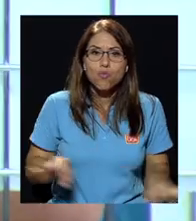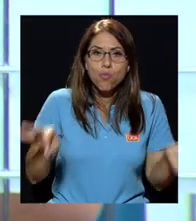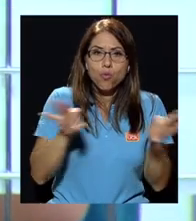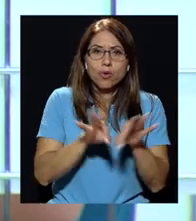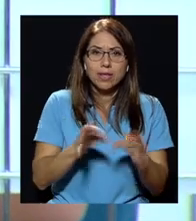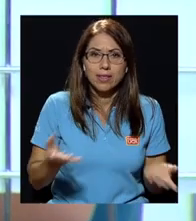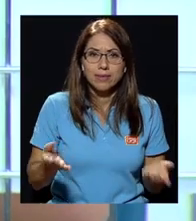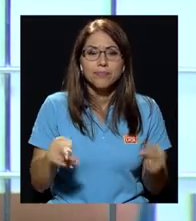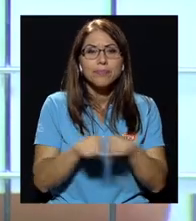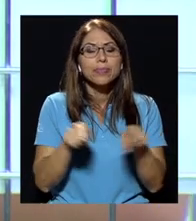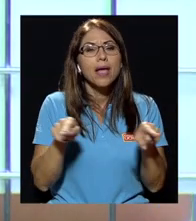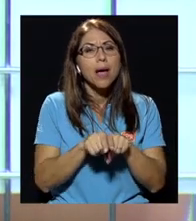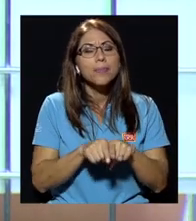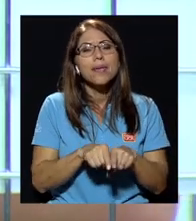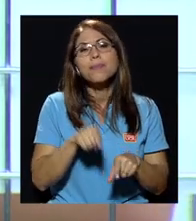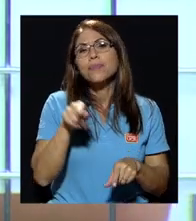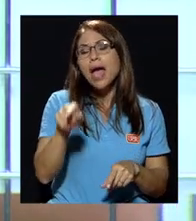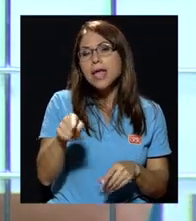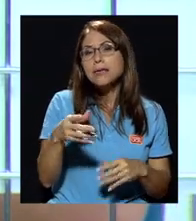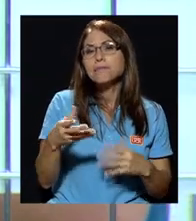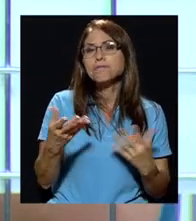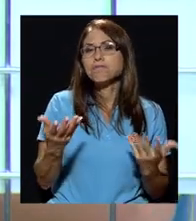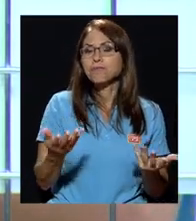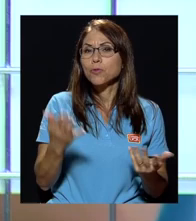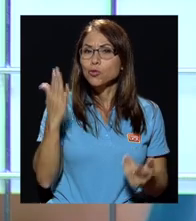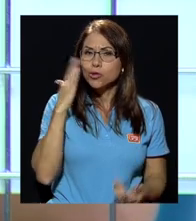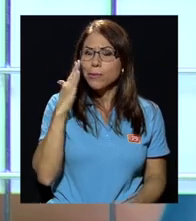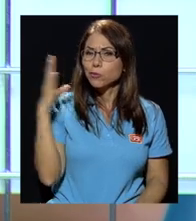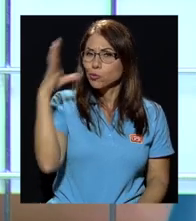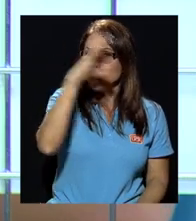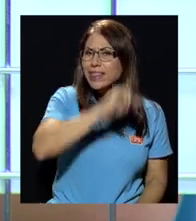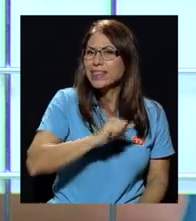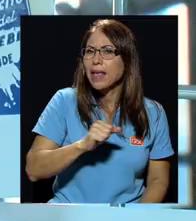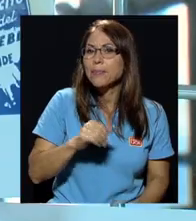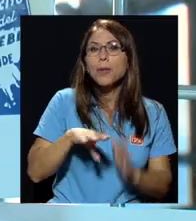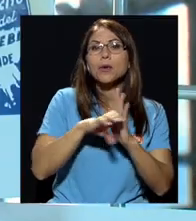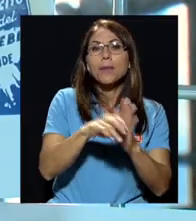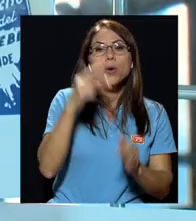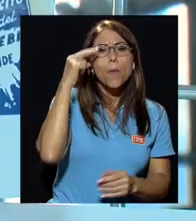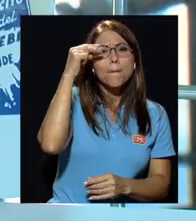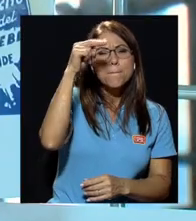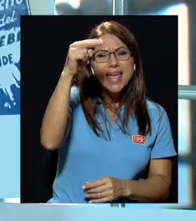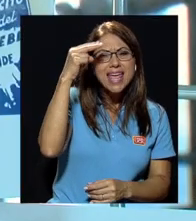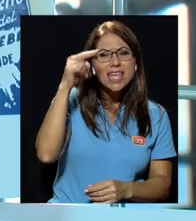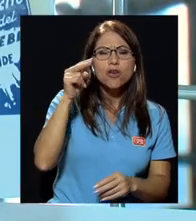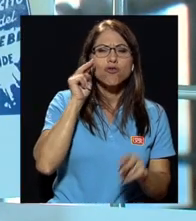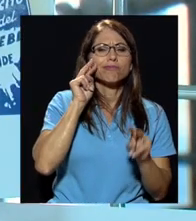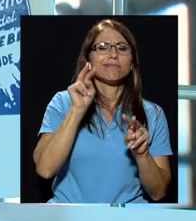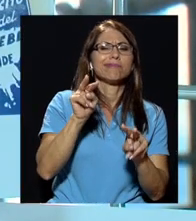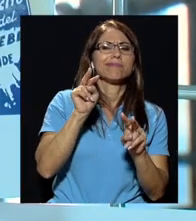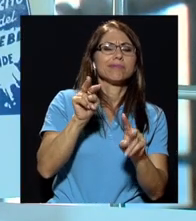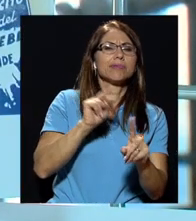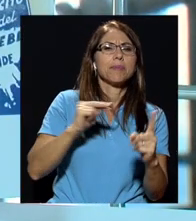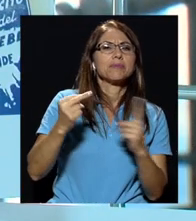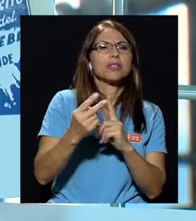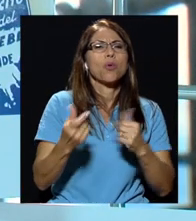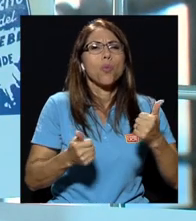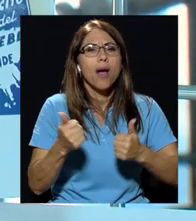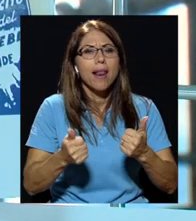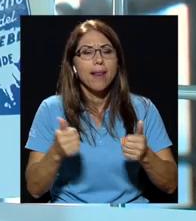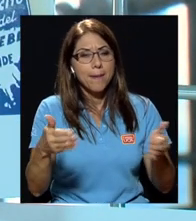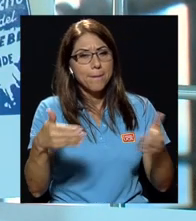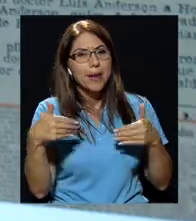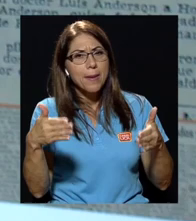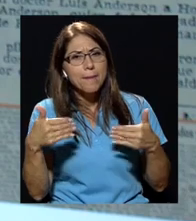que se veía en México, de lo que fue la visión en Panamá, en Chile,